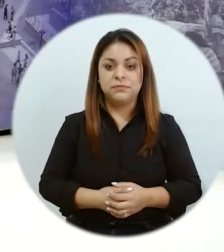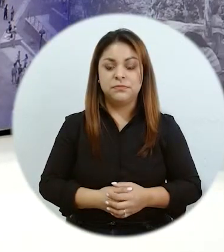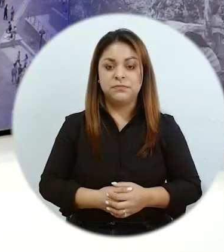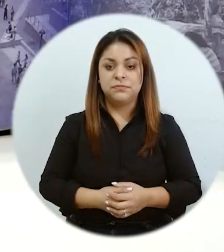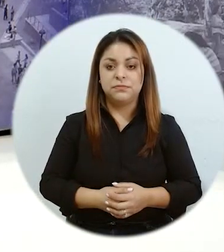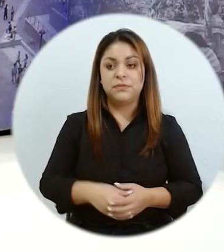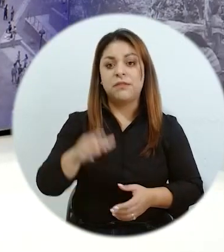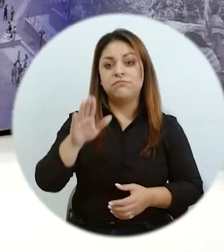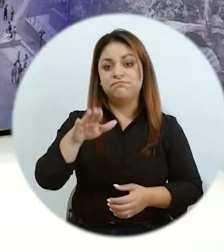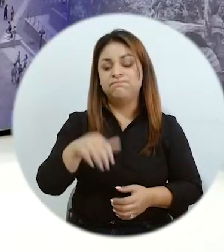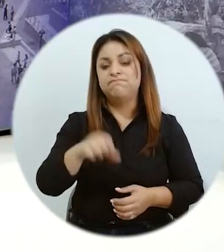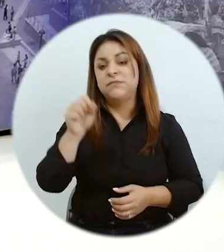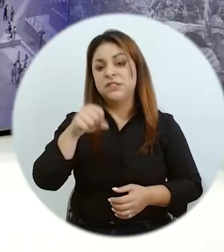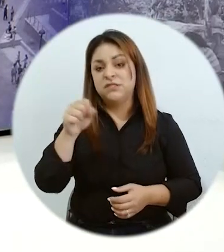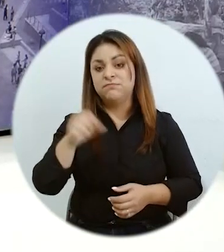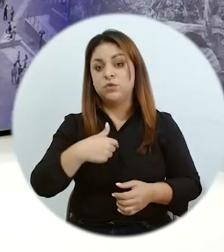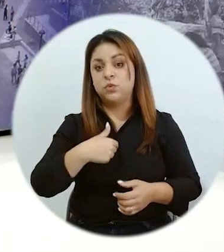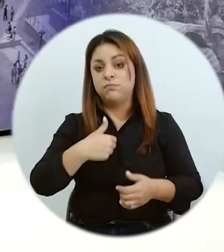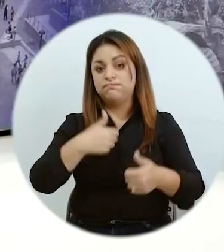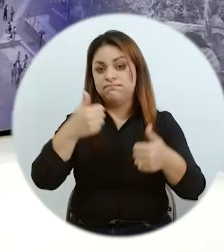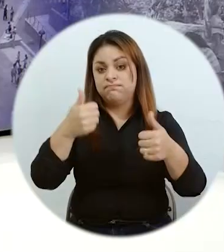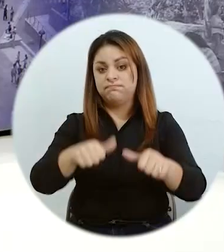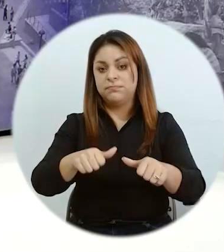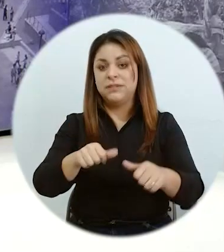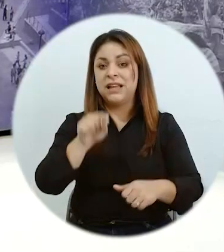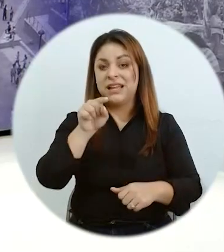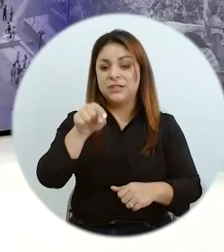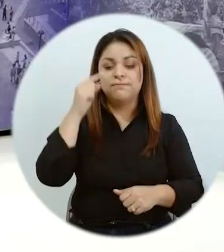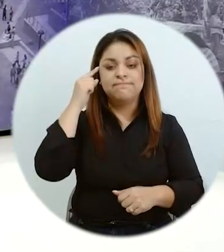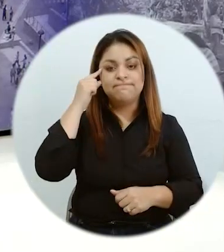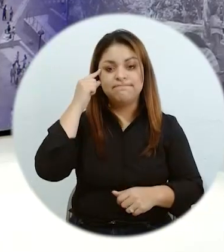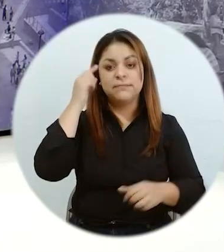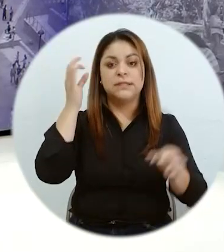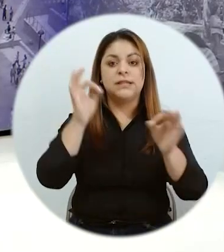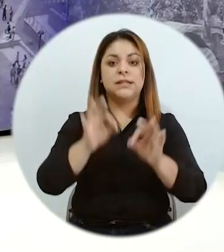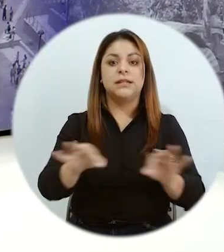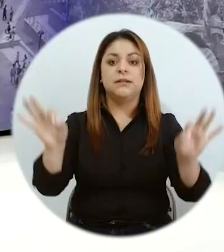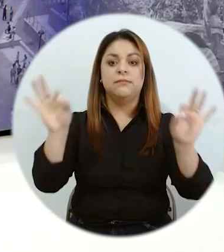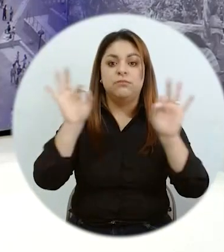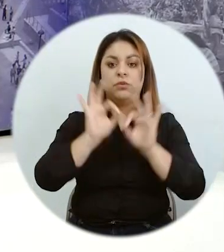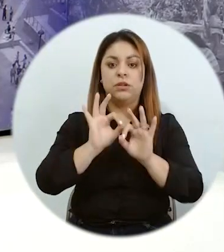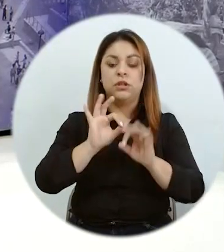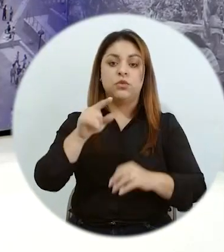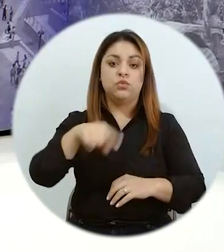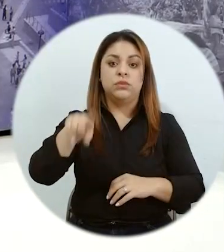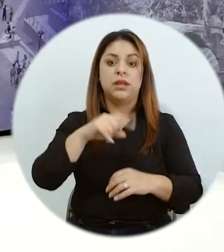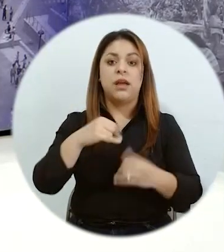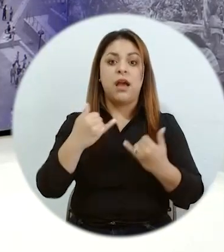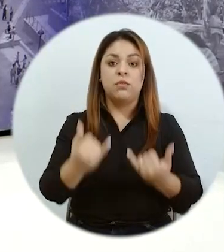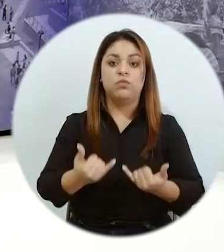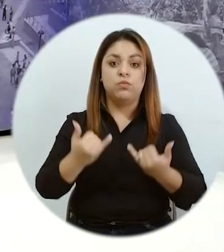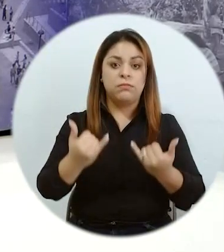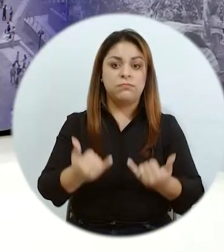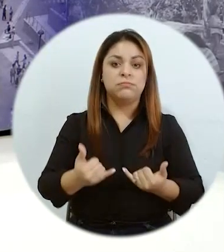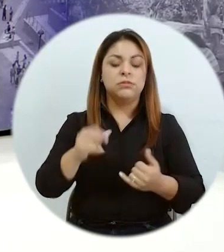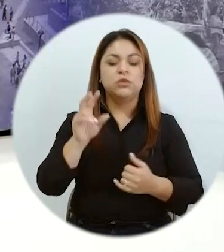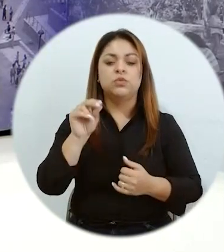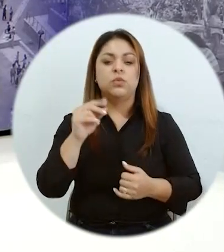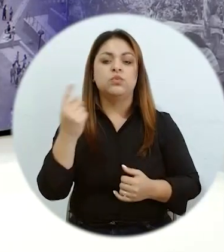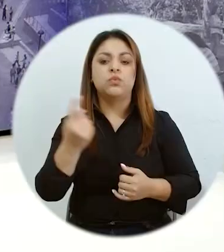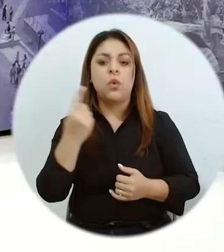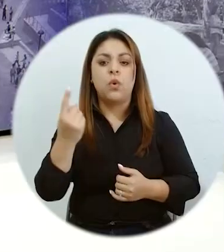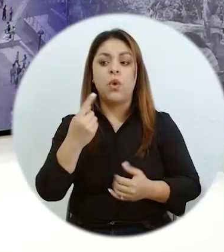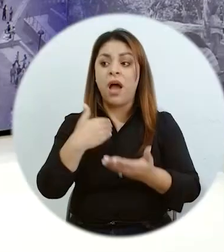Maribel, totalmente de acuerdo. Yo creo que esta es una reflexión muy importante, ya que actualmente no es solamente